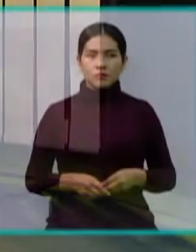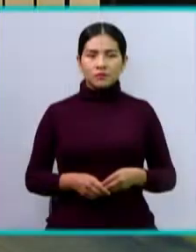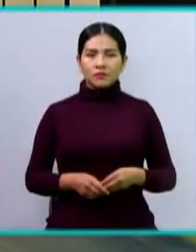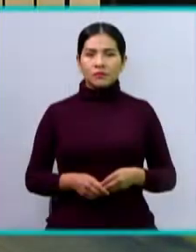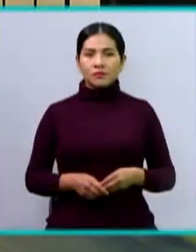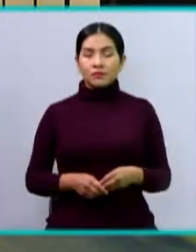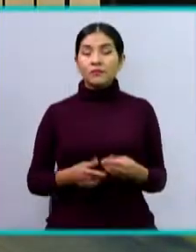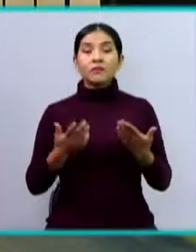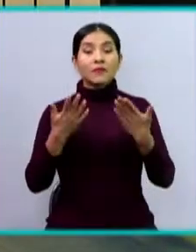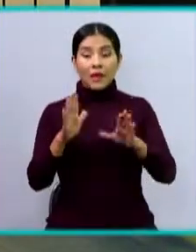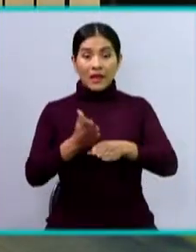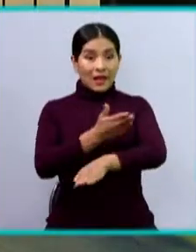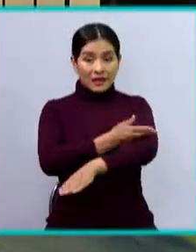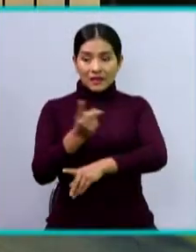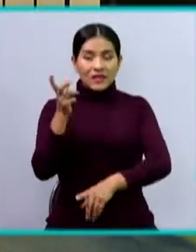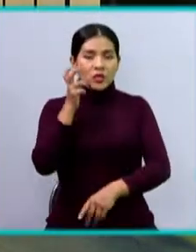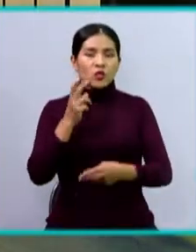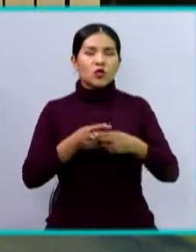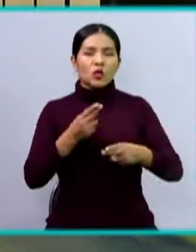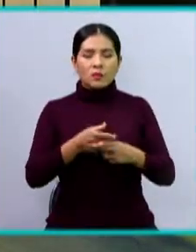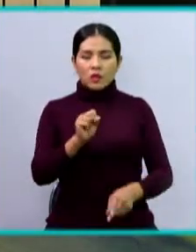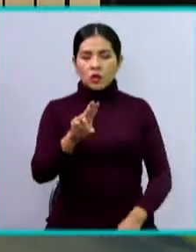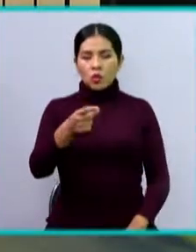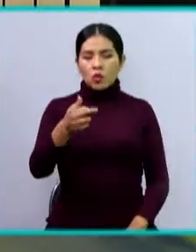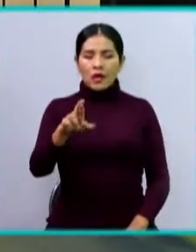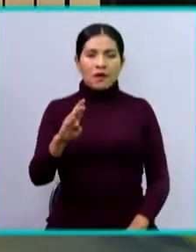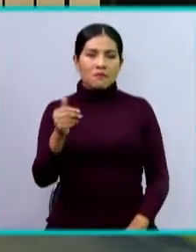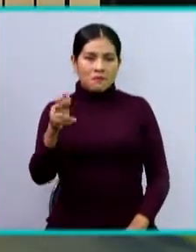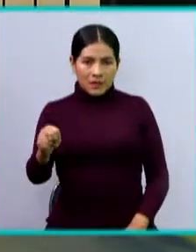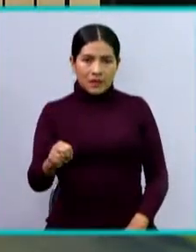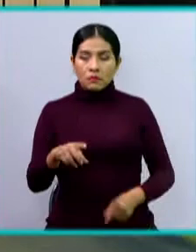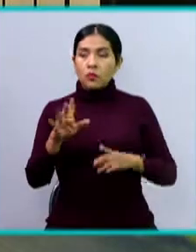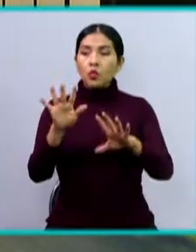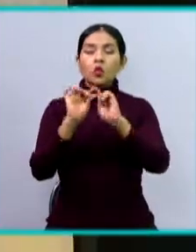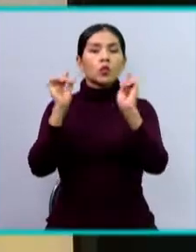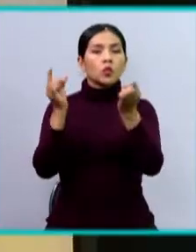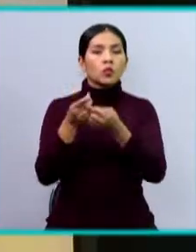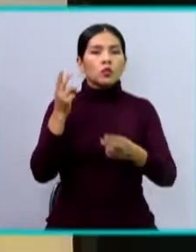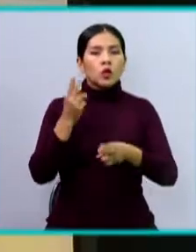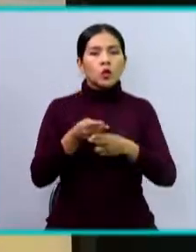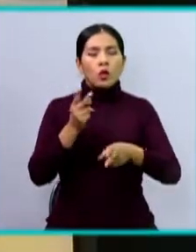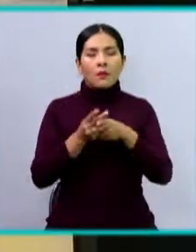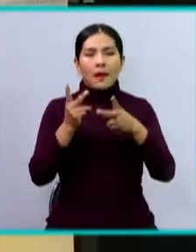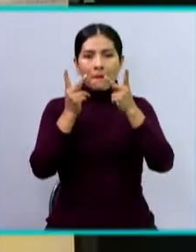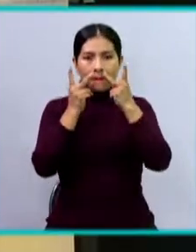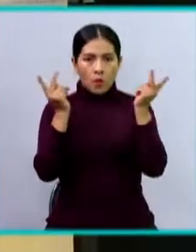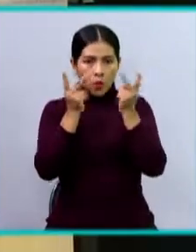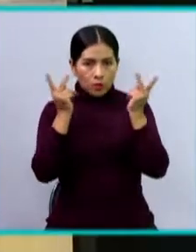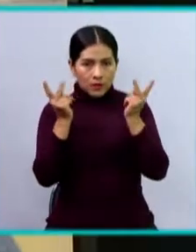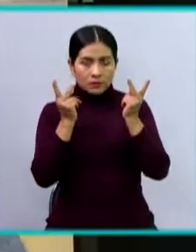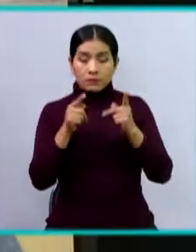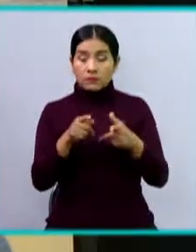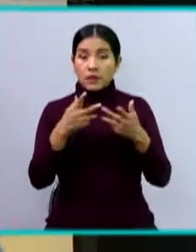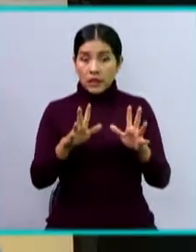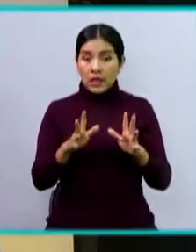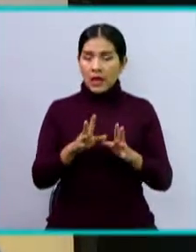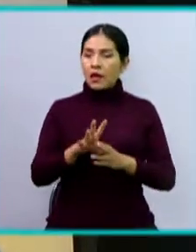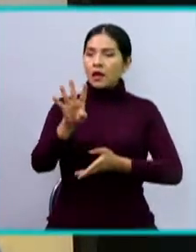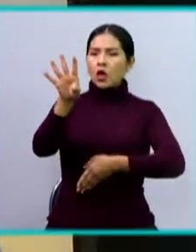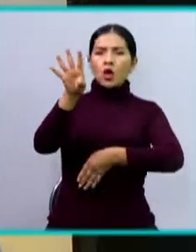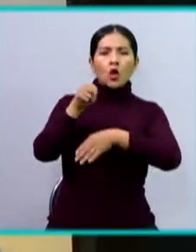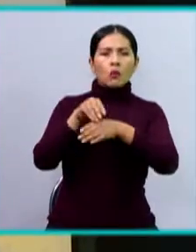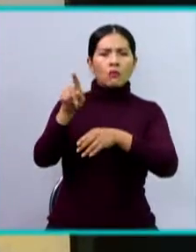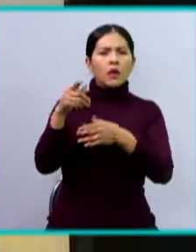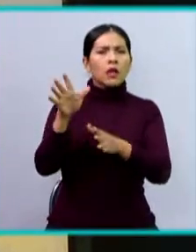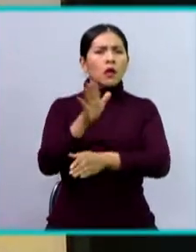estaban escuchando Sugar Man, pero interpretado por la banda Los Pumas. Sin embargo, esta banda está haciendo un cover de una canción